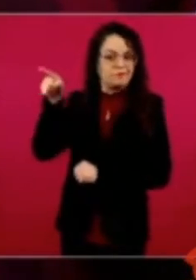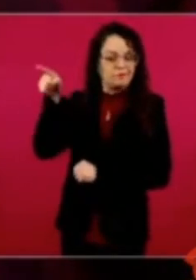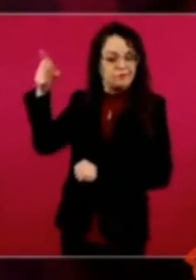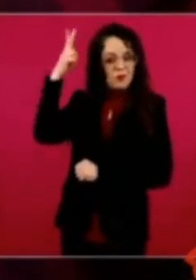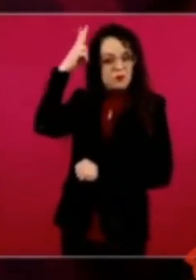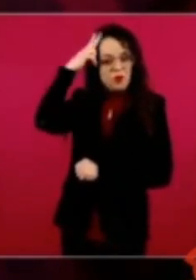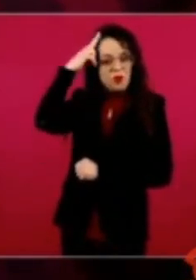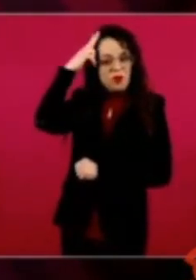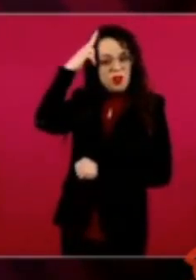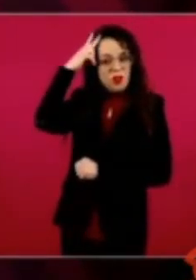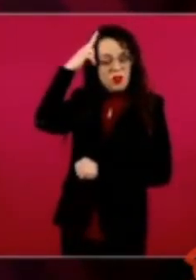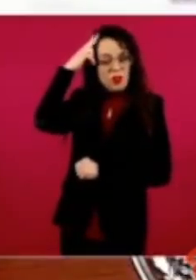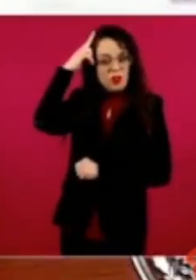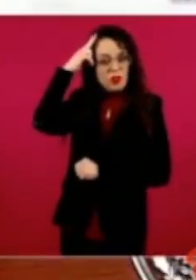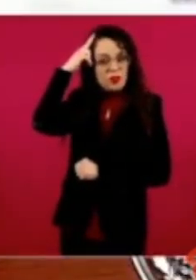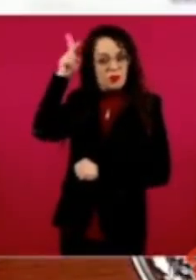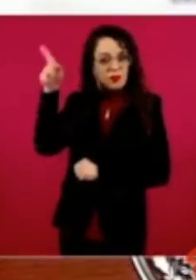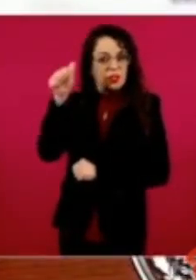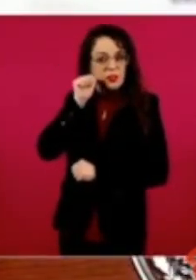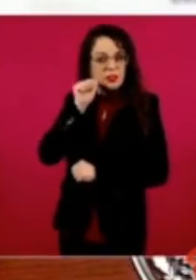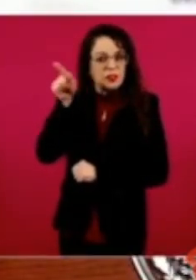de la simulación.